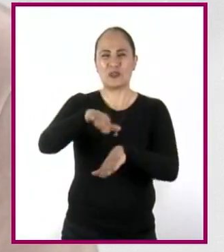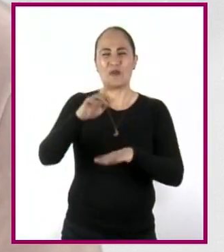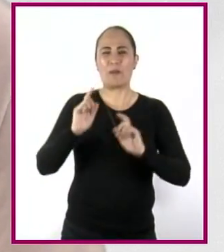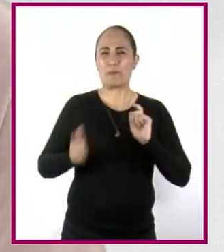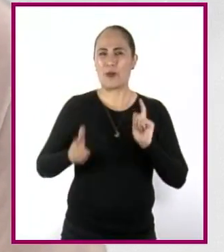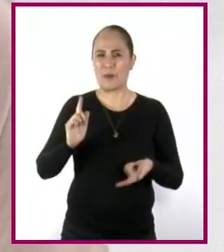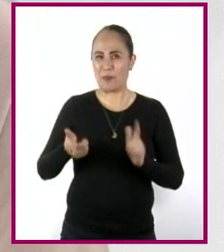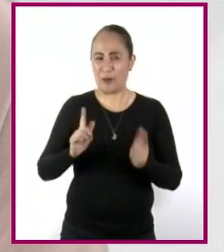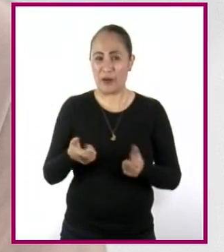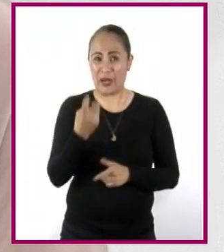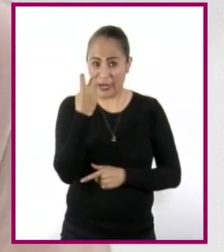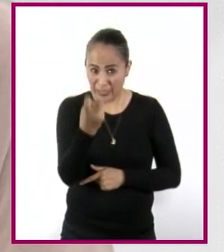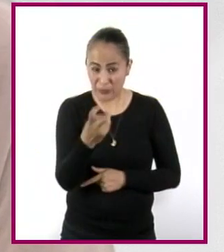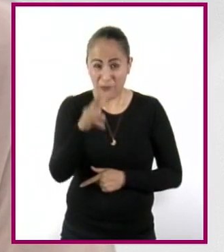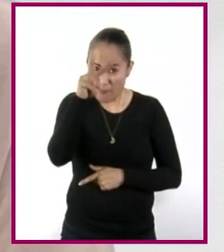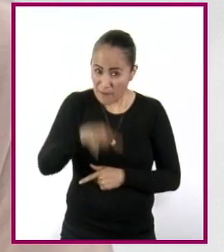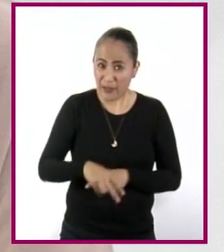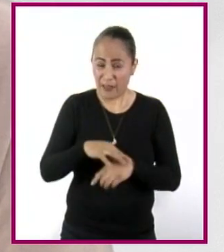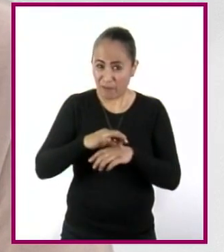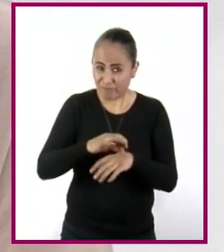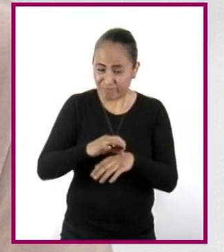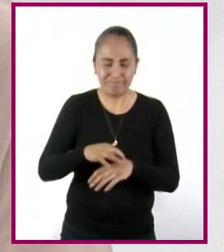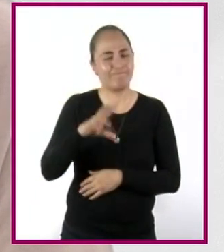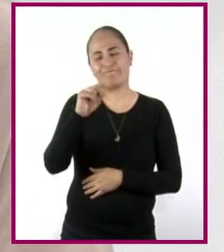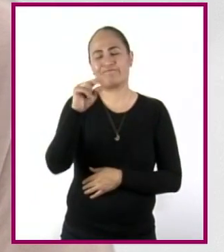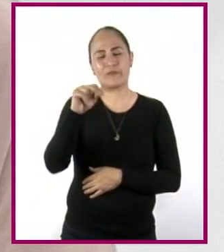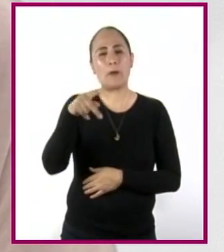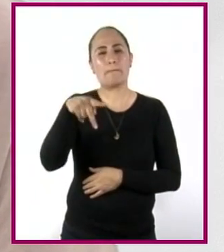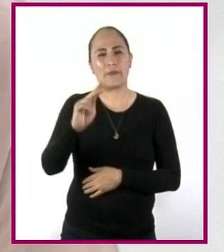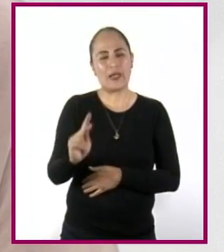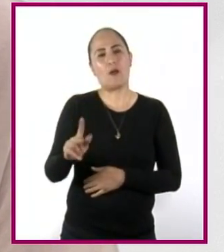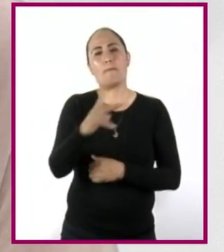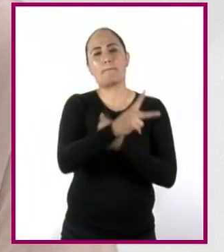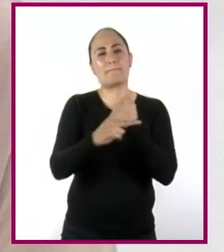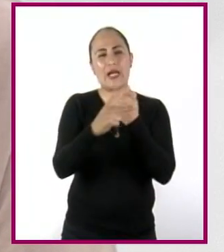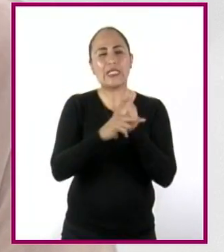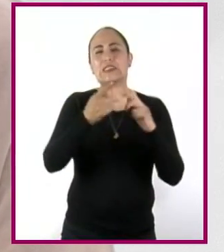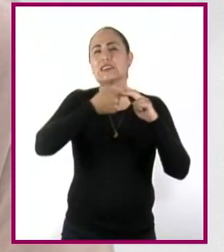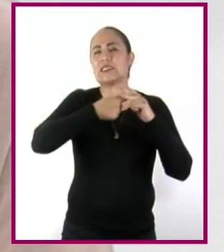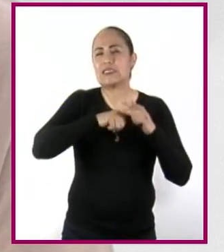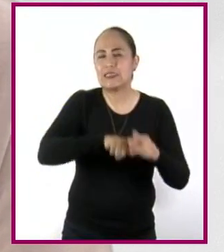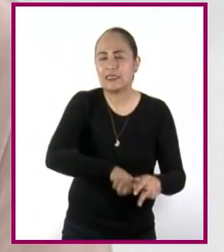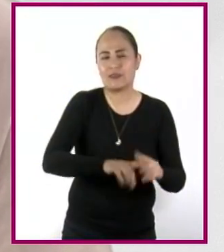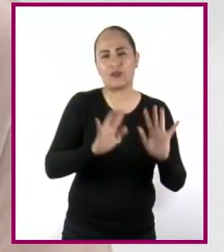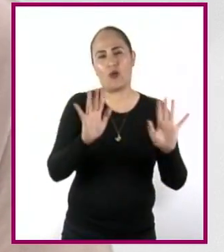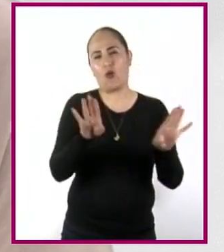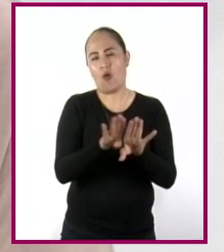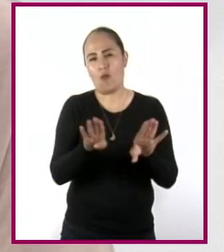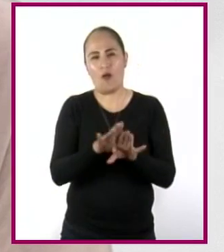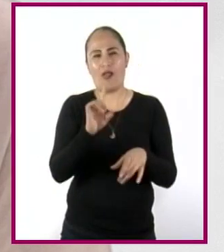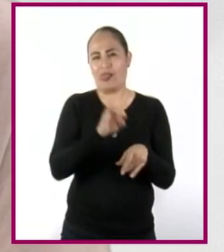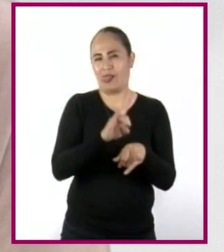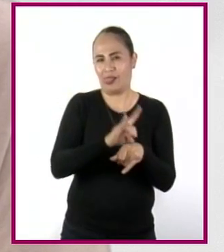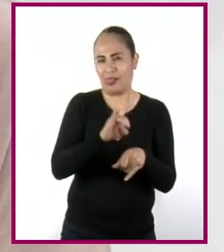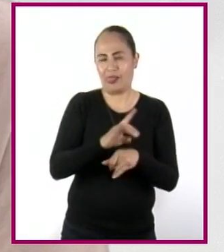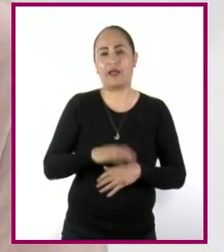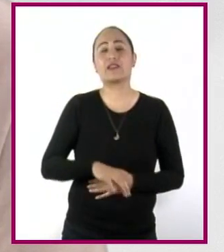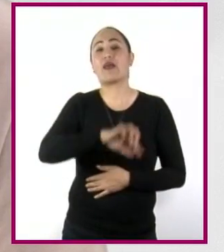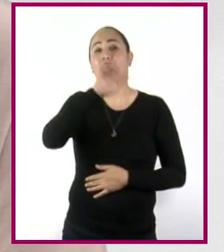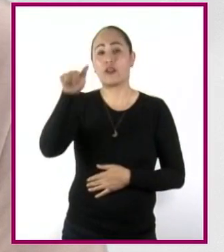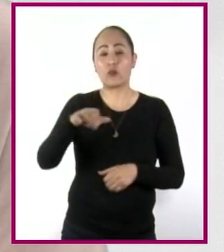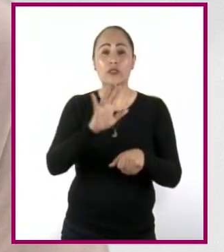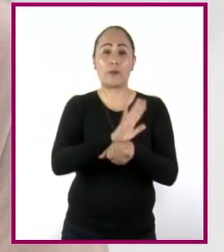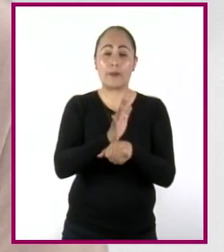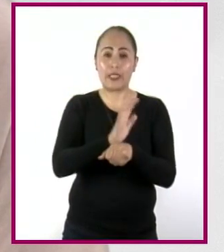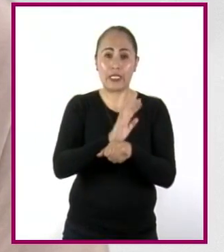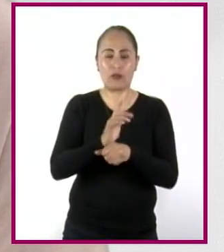sucedió así exactamente, pero que nos muestra las emociones de un país en formación. Cuando los westerns ya habían pasado de moda, el